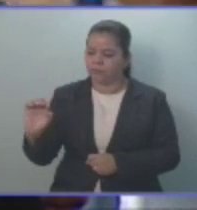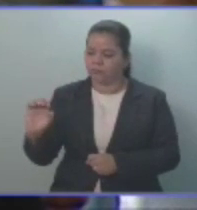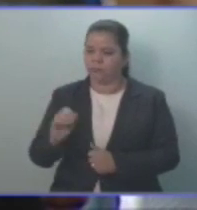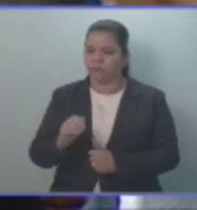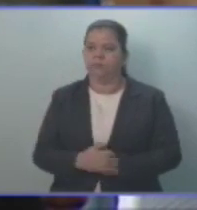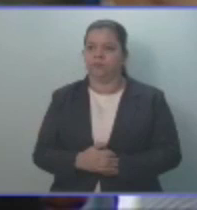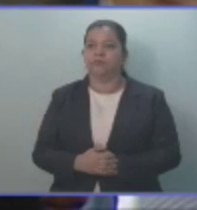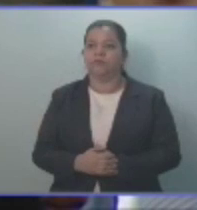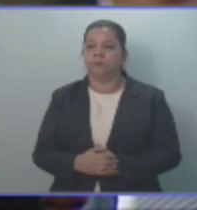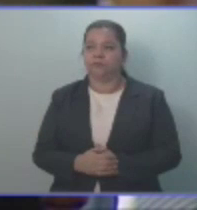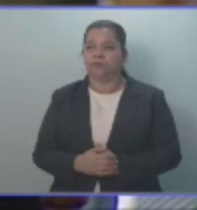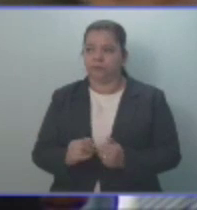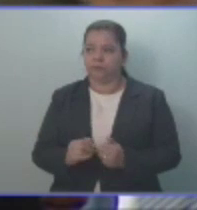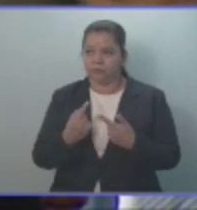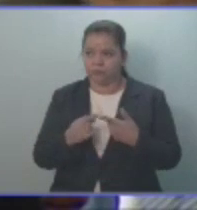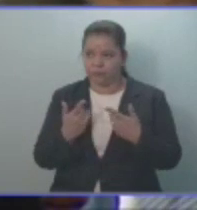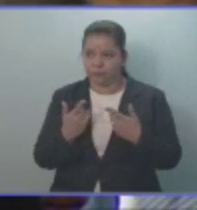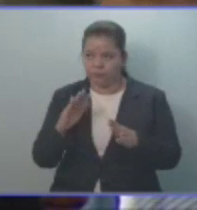Los